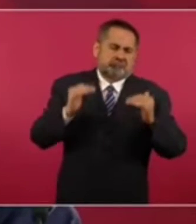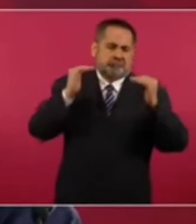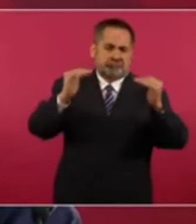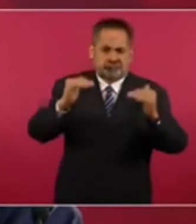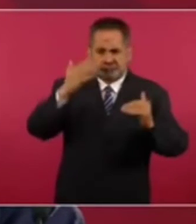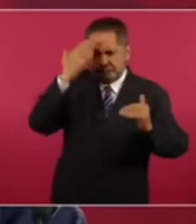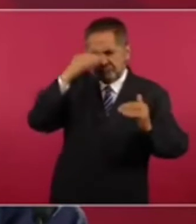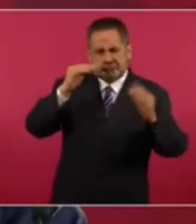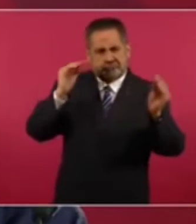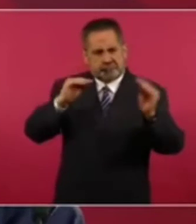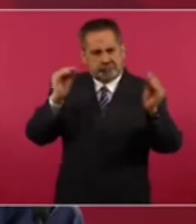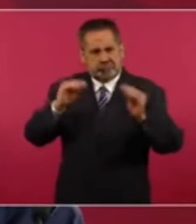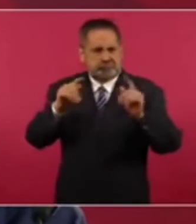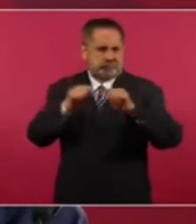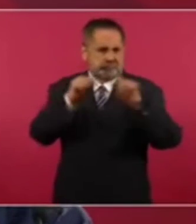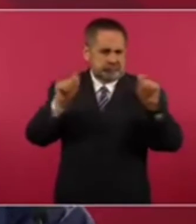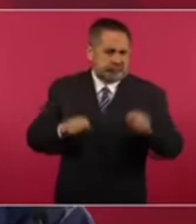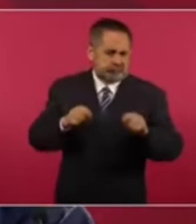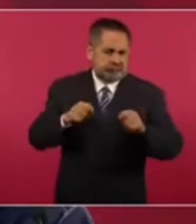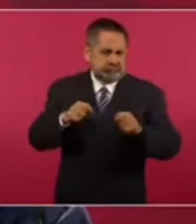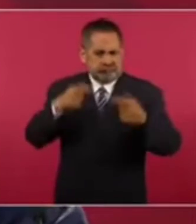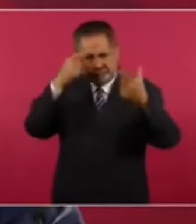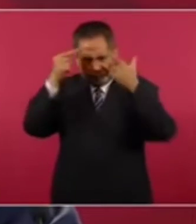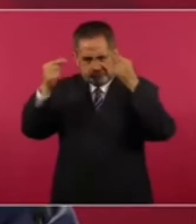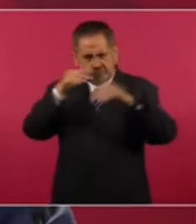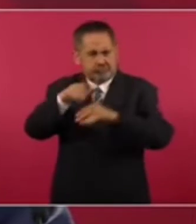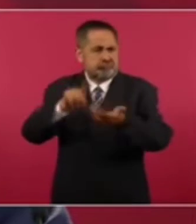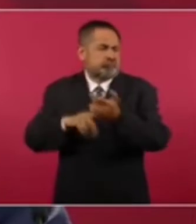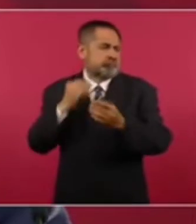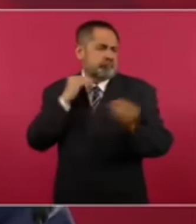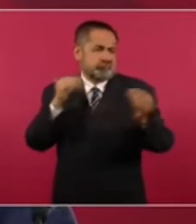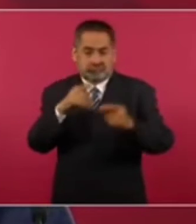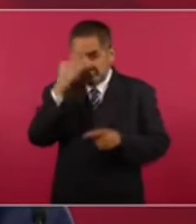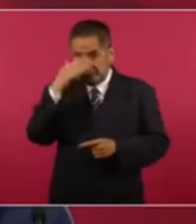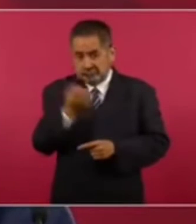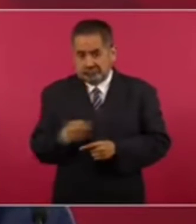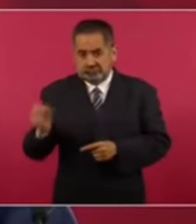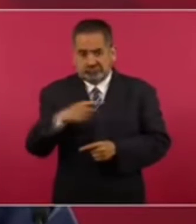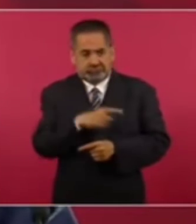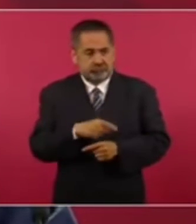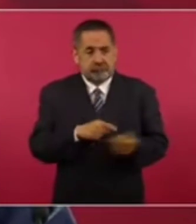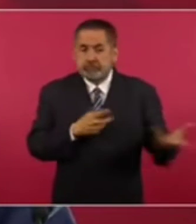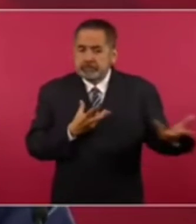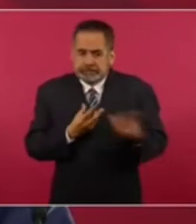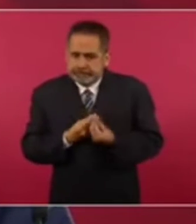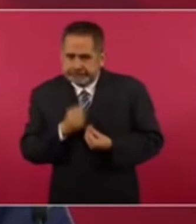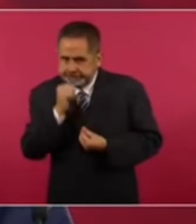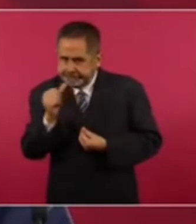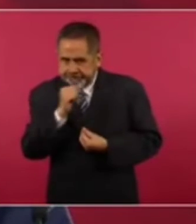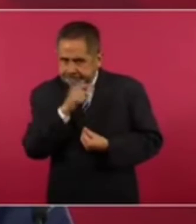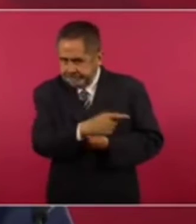de derecho constitucionalista. No está con nosotros,